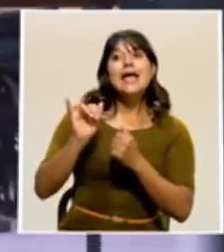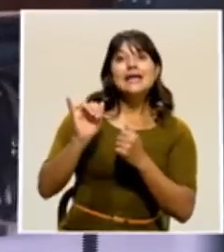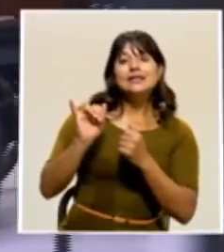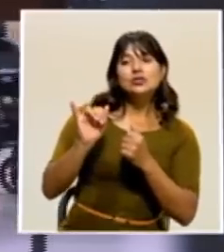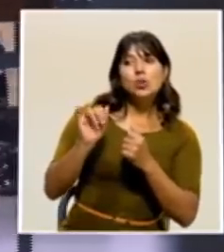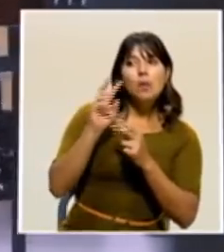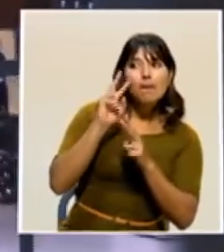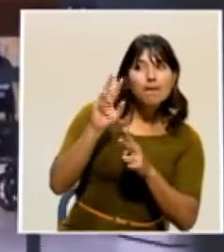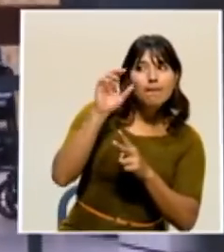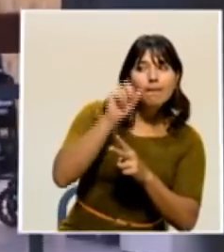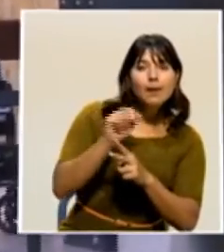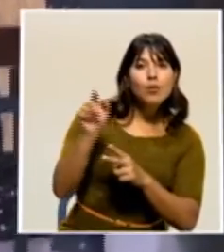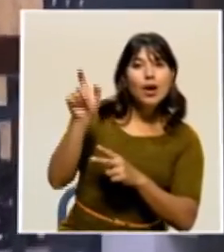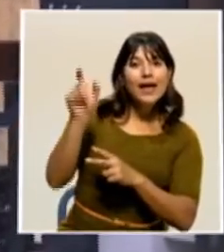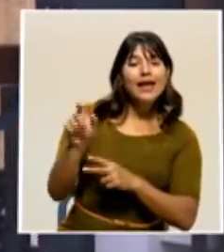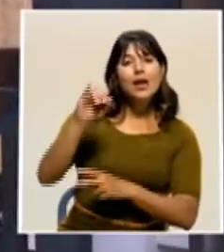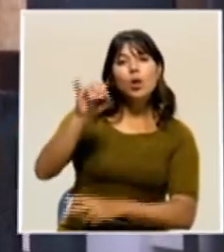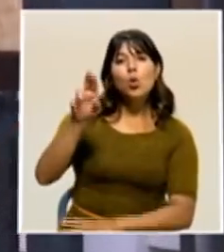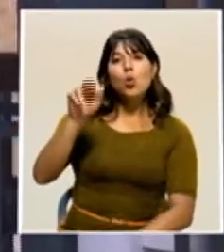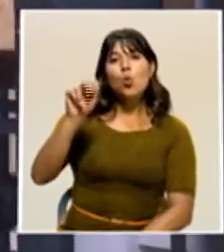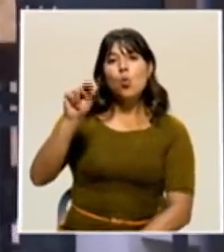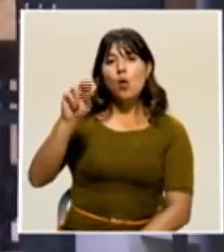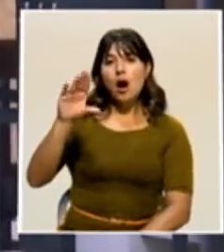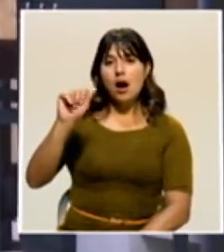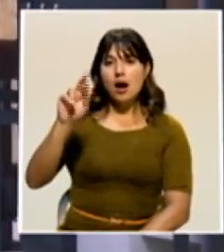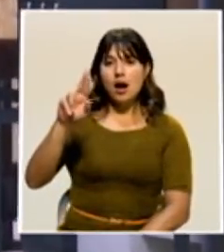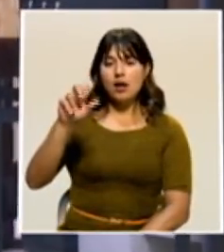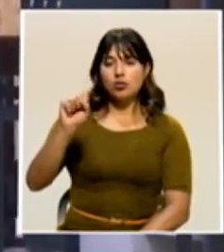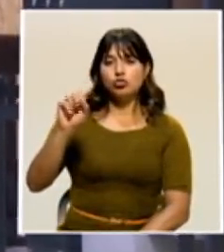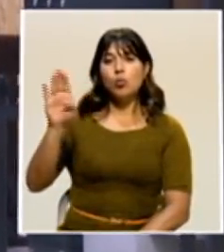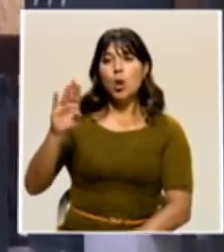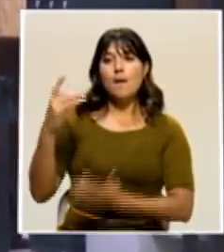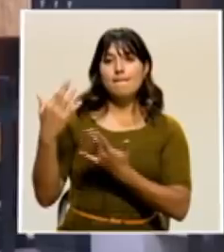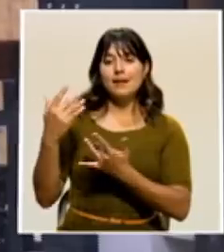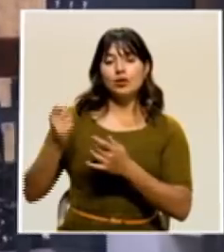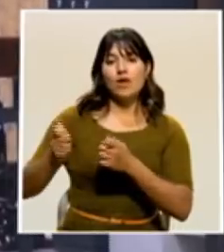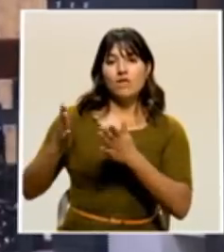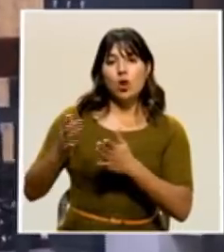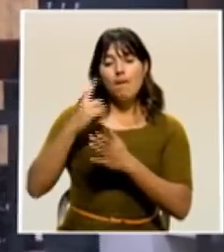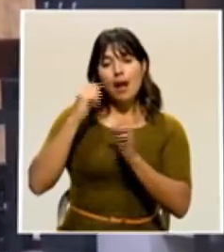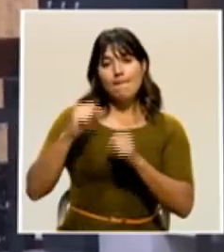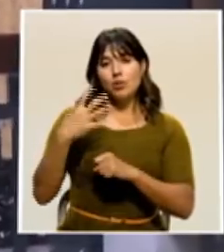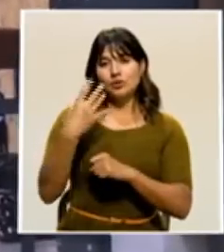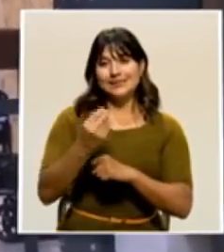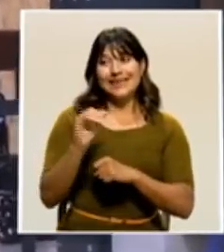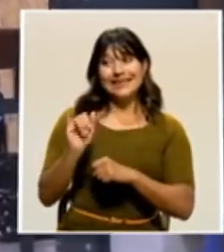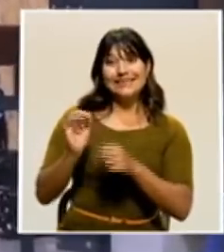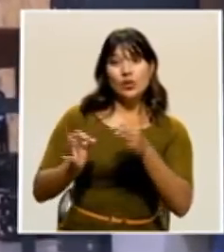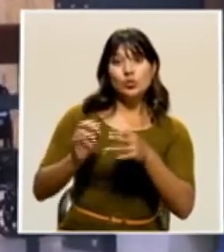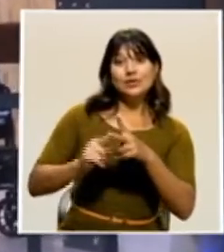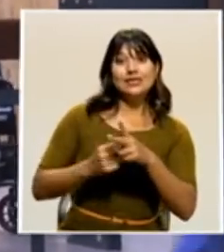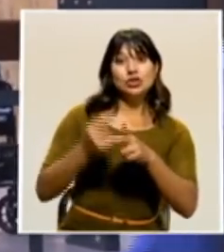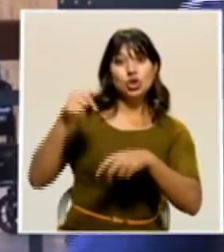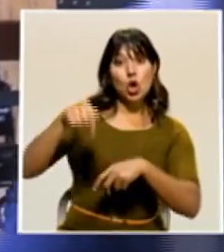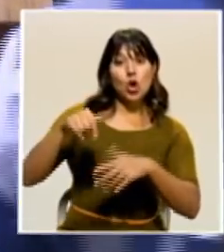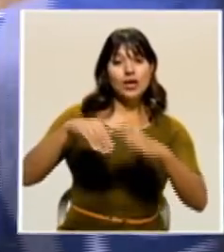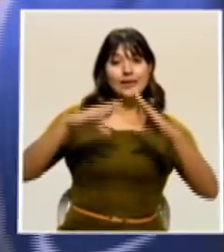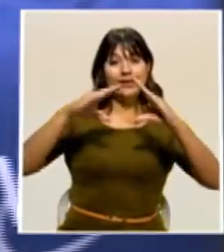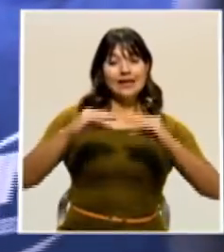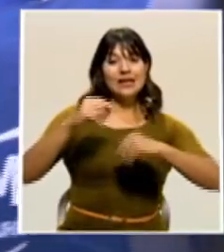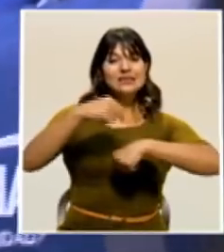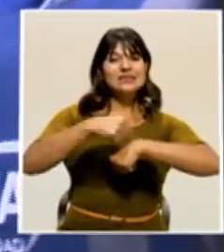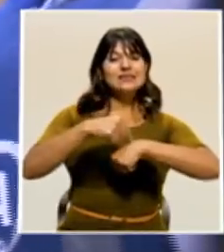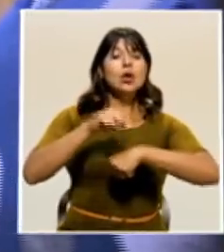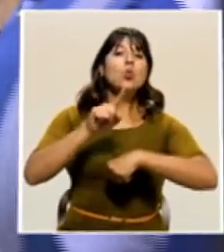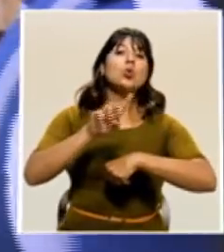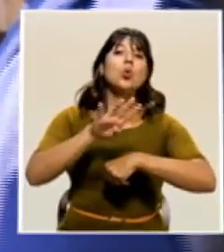espera a su abogado para salir de los tribunales de justicia, una audiencia que inició a eso de la 1:45 de esta tarde y es a esta